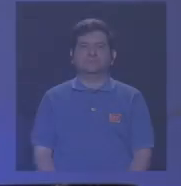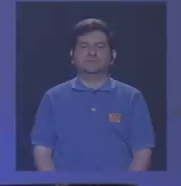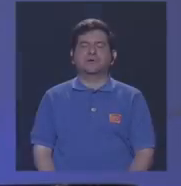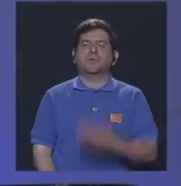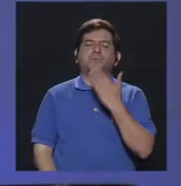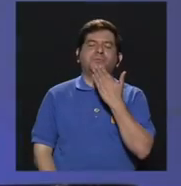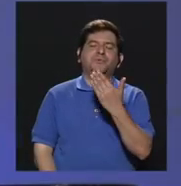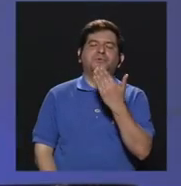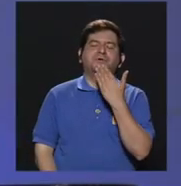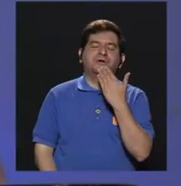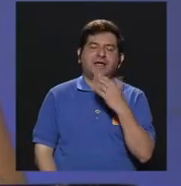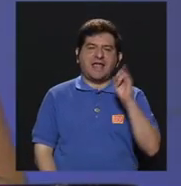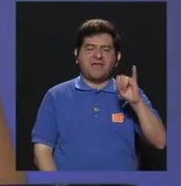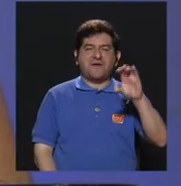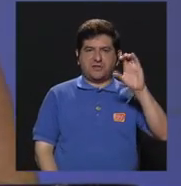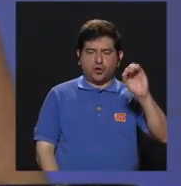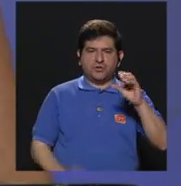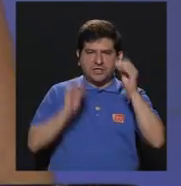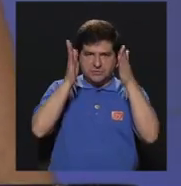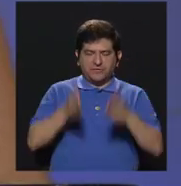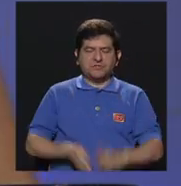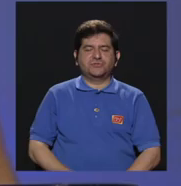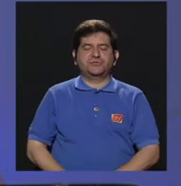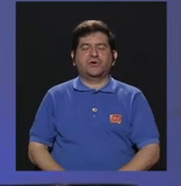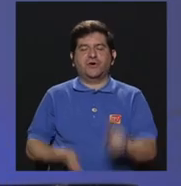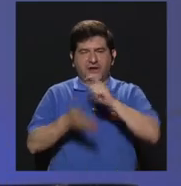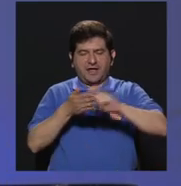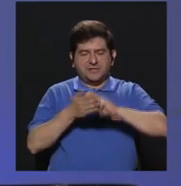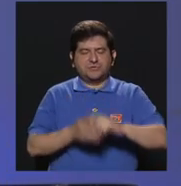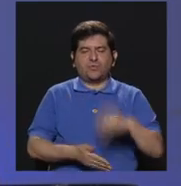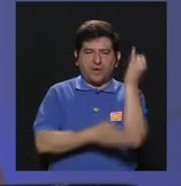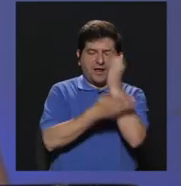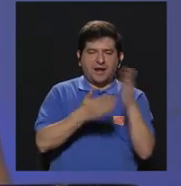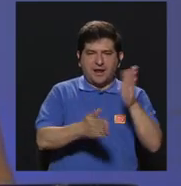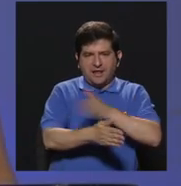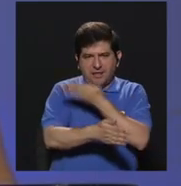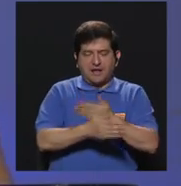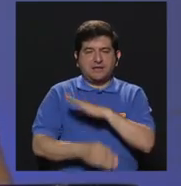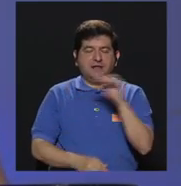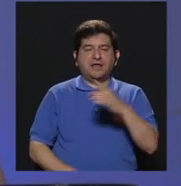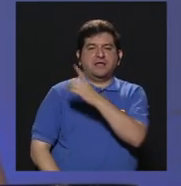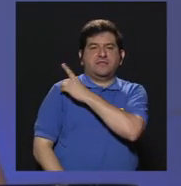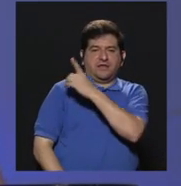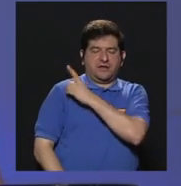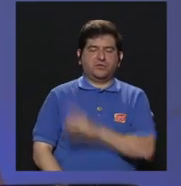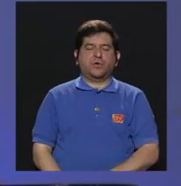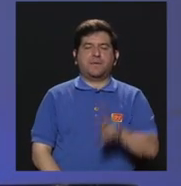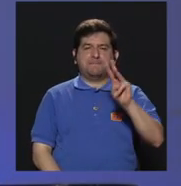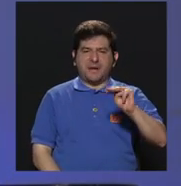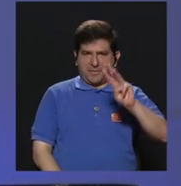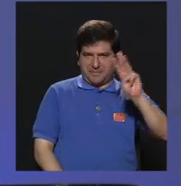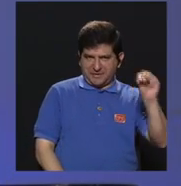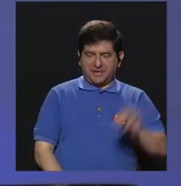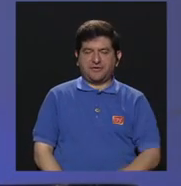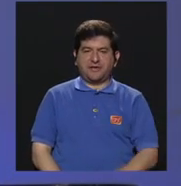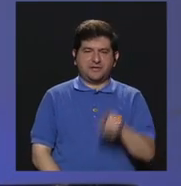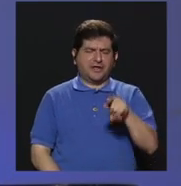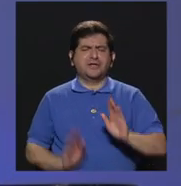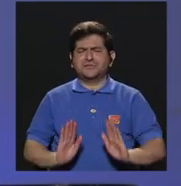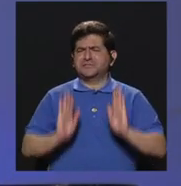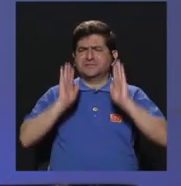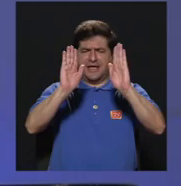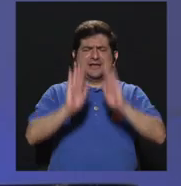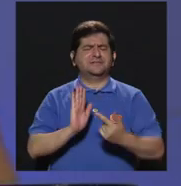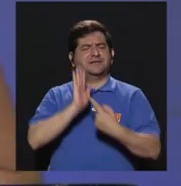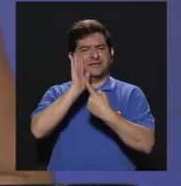el agradecimiento a Ivette Ortiz, docente de la Escuela de Artes Musicales, y al director de esta unidad académica, el doctor Manuel Matarrita, por esta